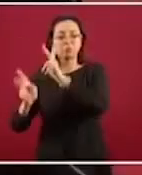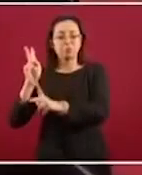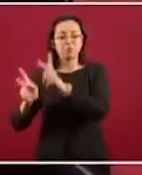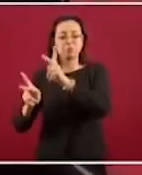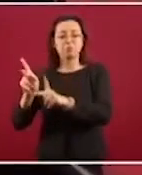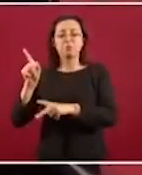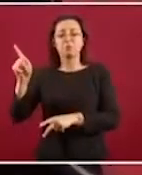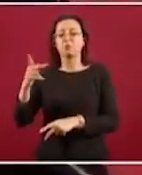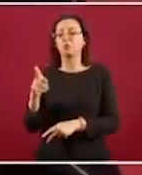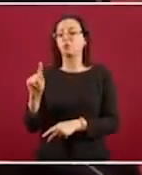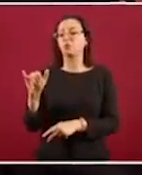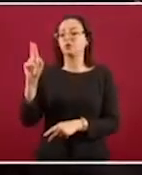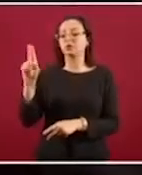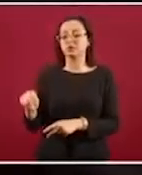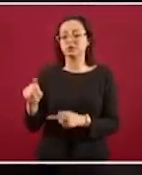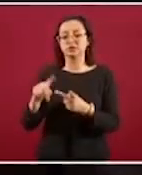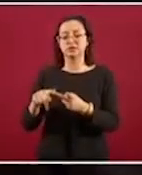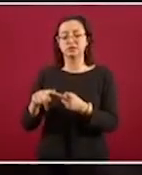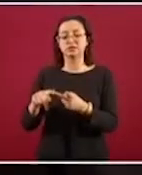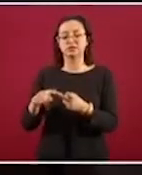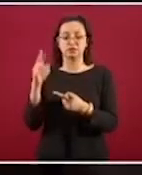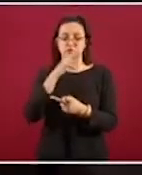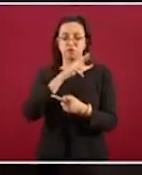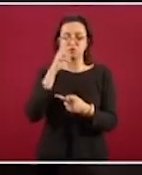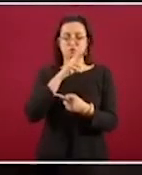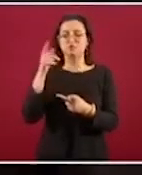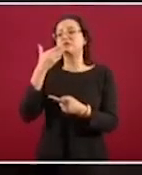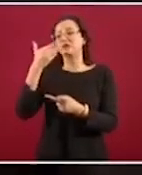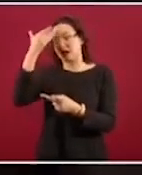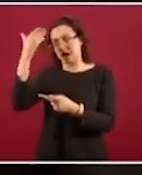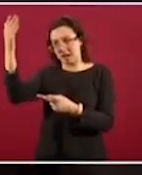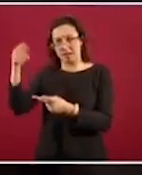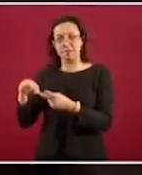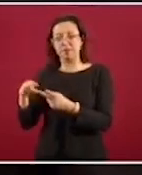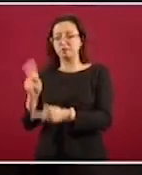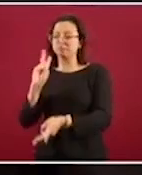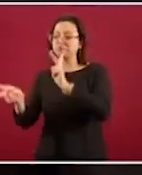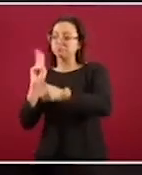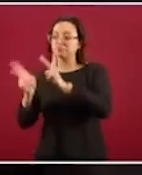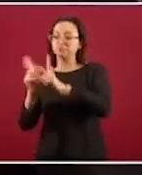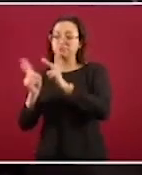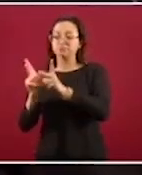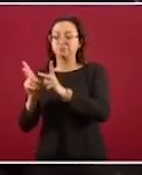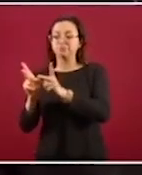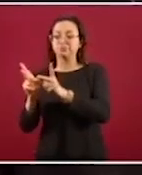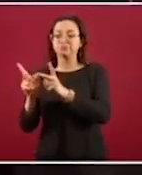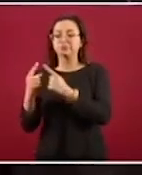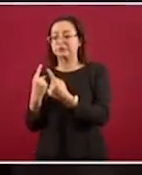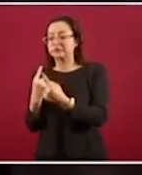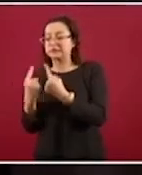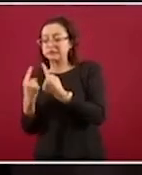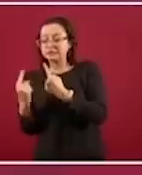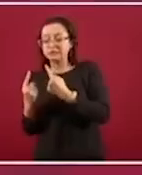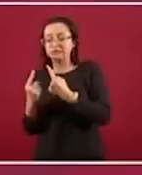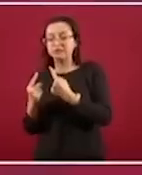Putin y con los de Arabia Saudita para llegar a